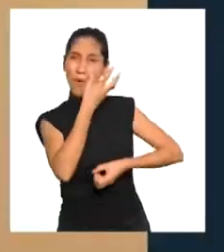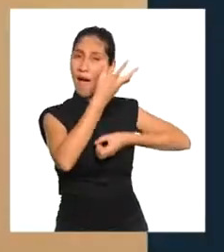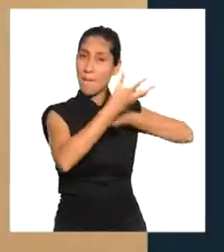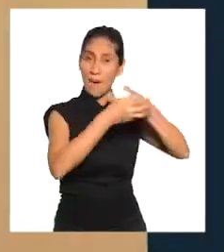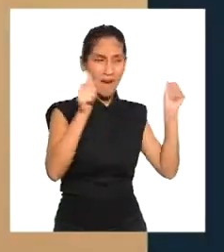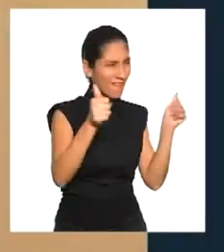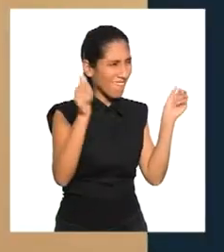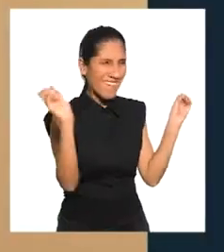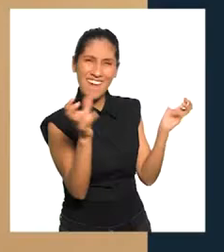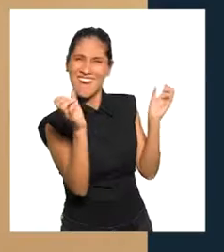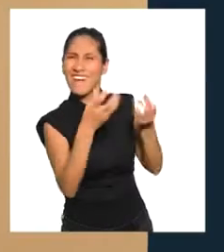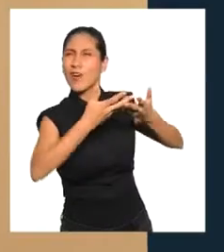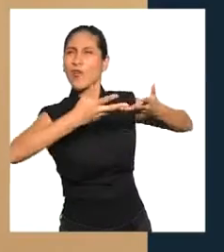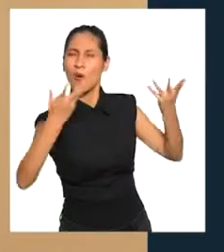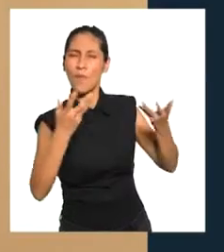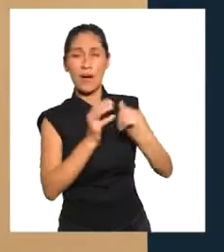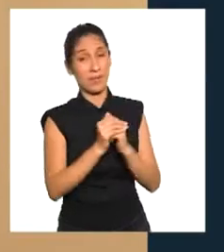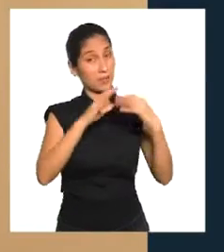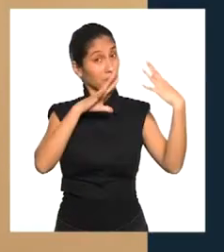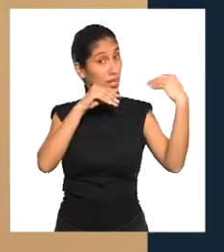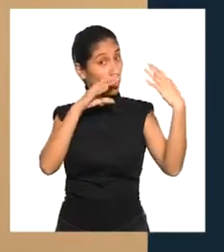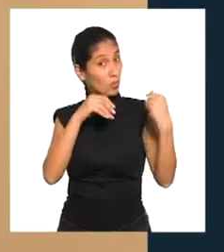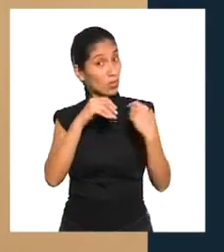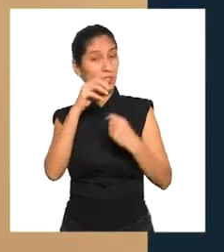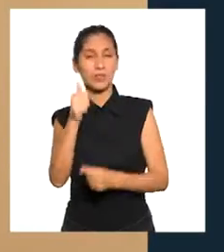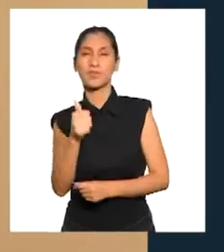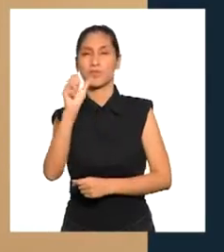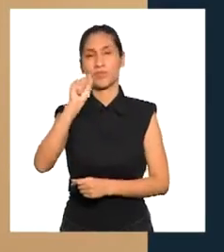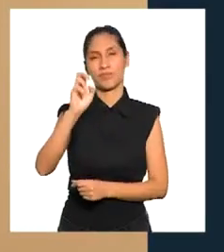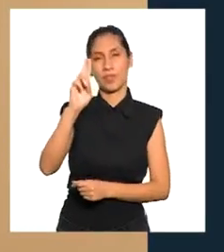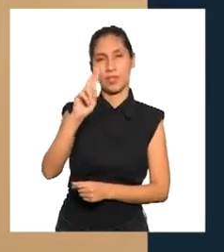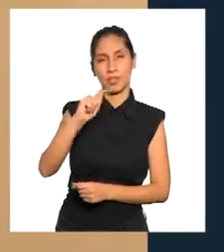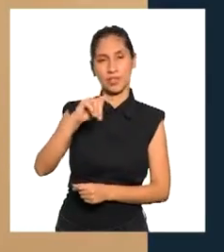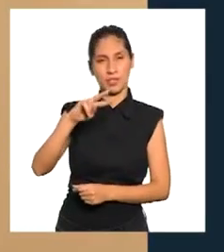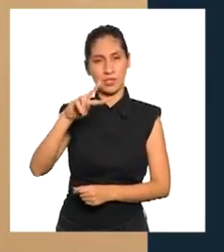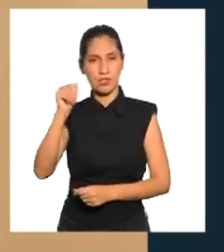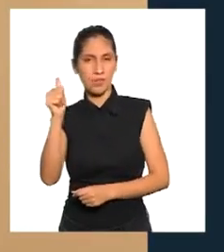A ver, la comunicación asertiva